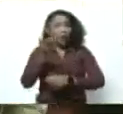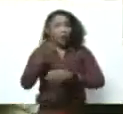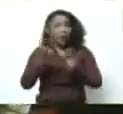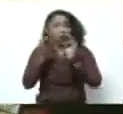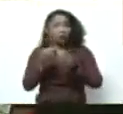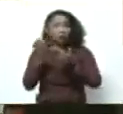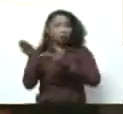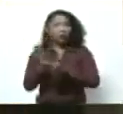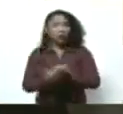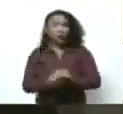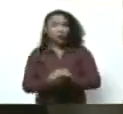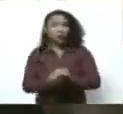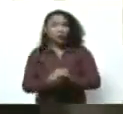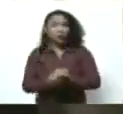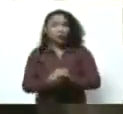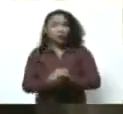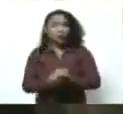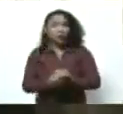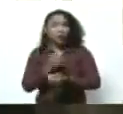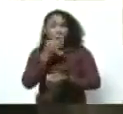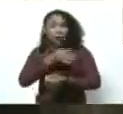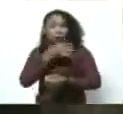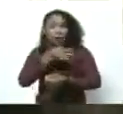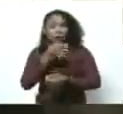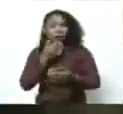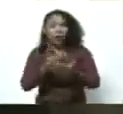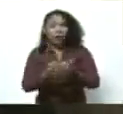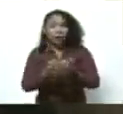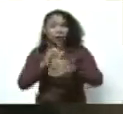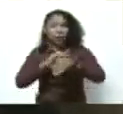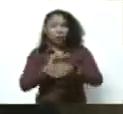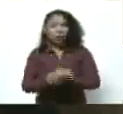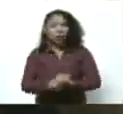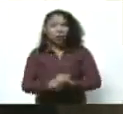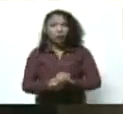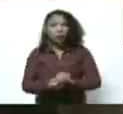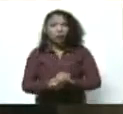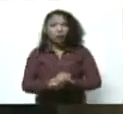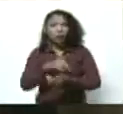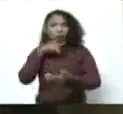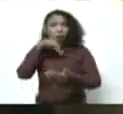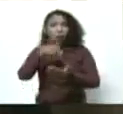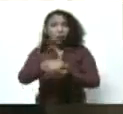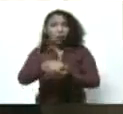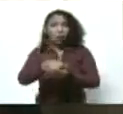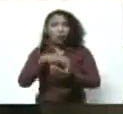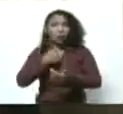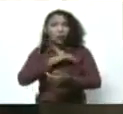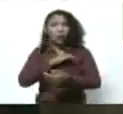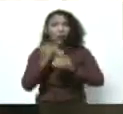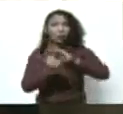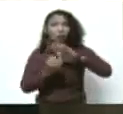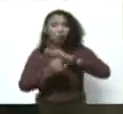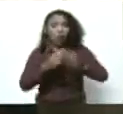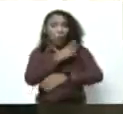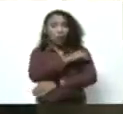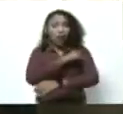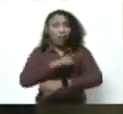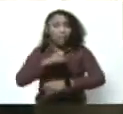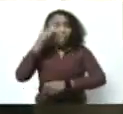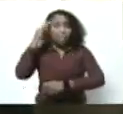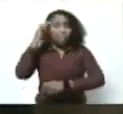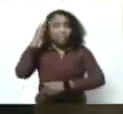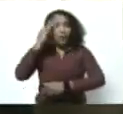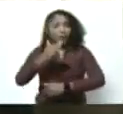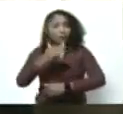donativo. Contralmirante. Buenas tardes, gracias, doctor. Bueno, en nombre de nuestra institución, el Hospital Militar